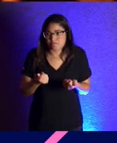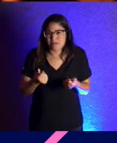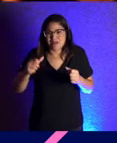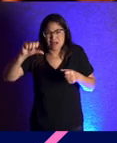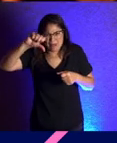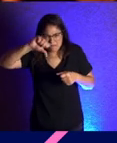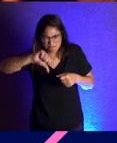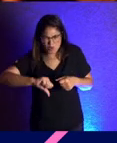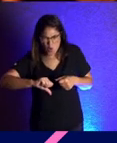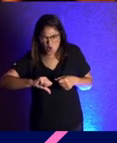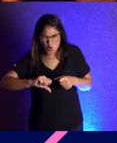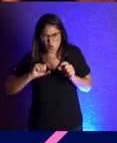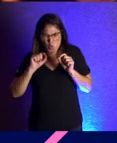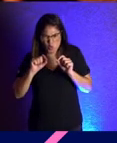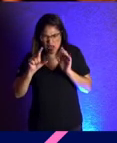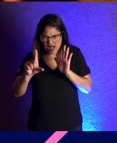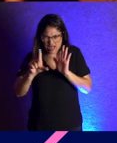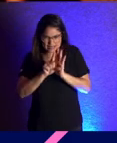bueno,